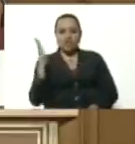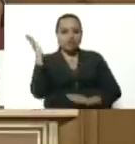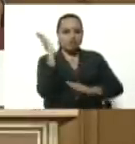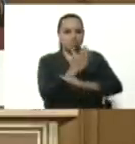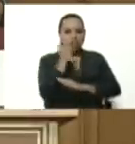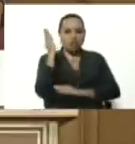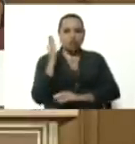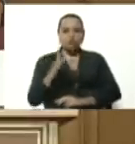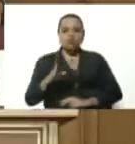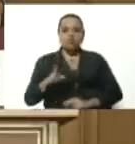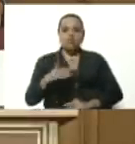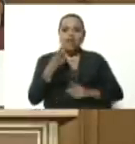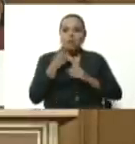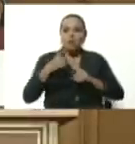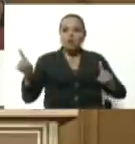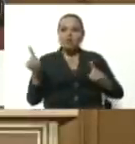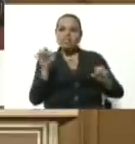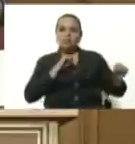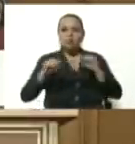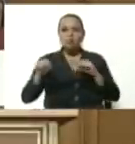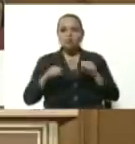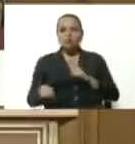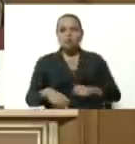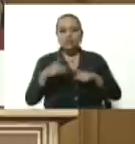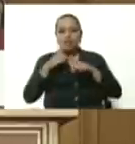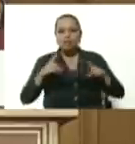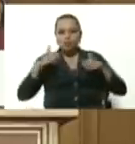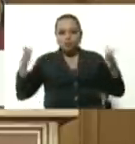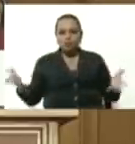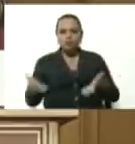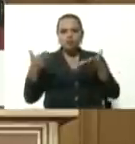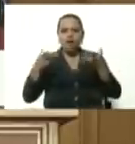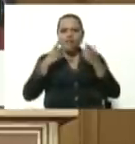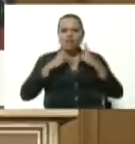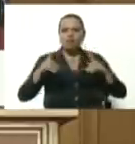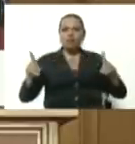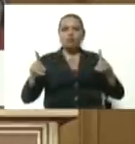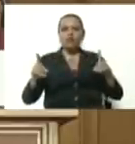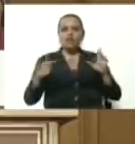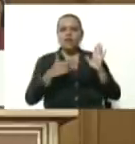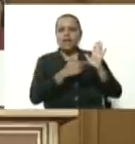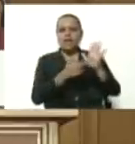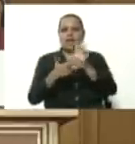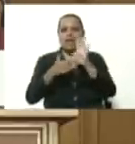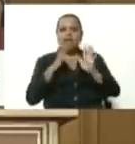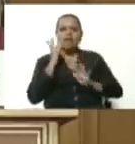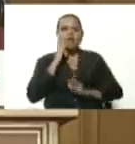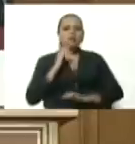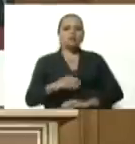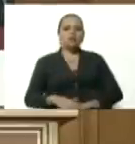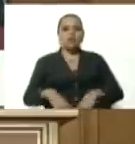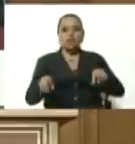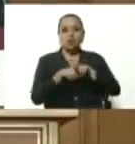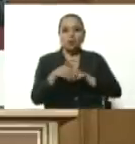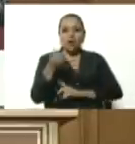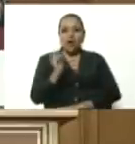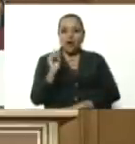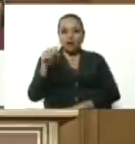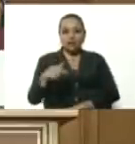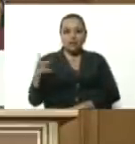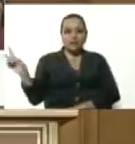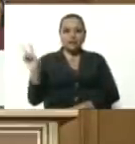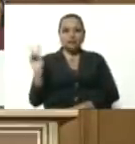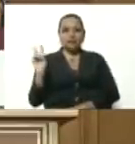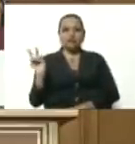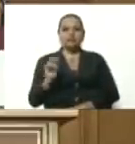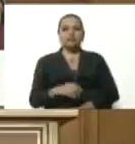a una democracia vibrante, una democracia pujante, una democracia ejemplo, como la es Venezuela, como es la democracia